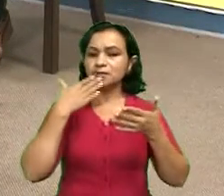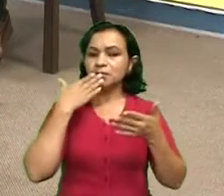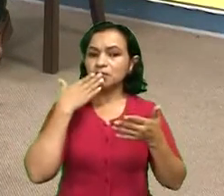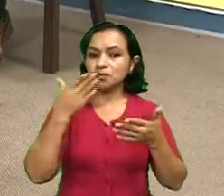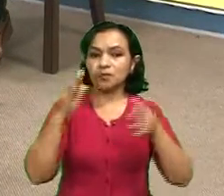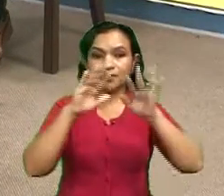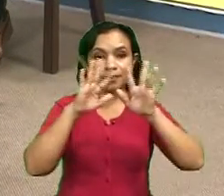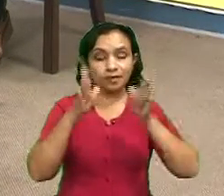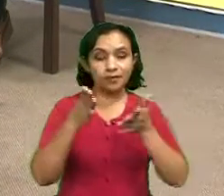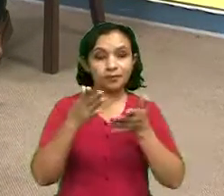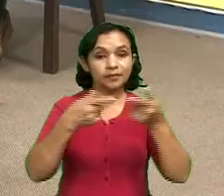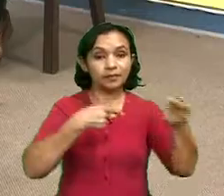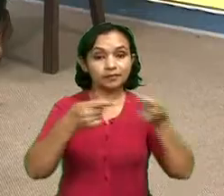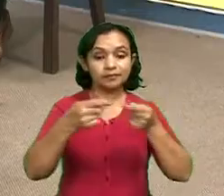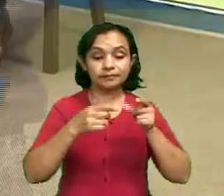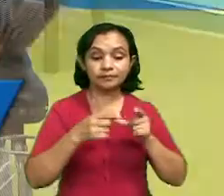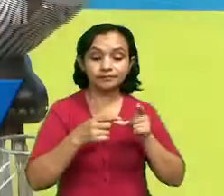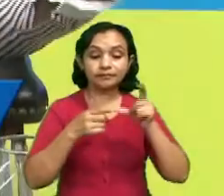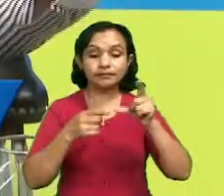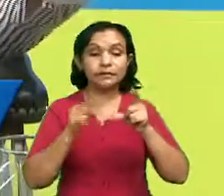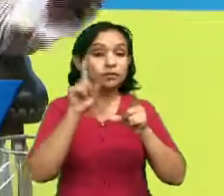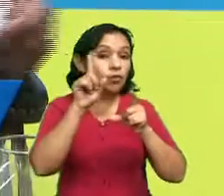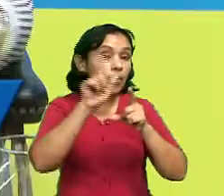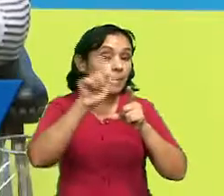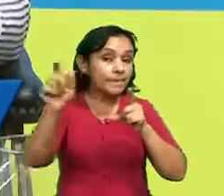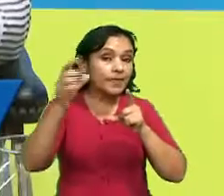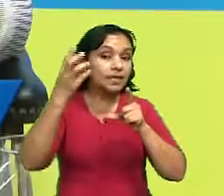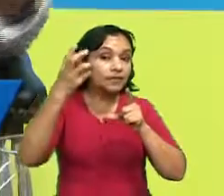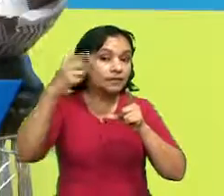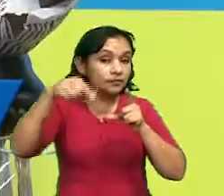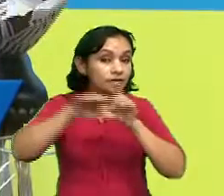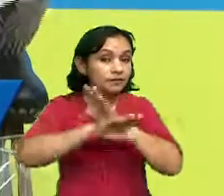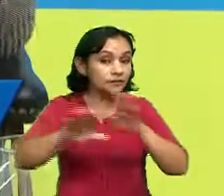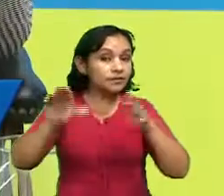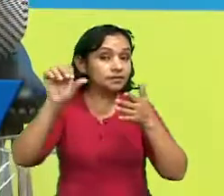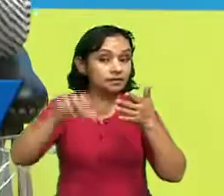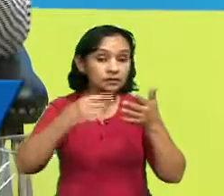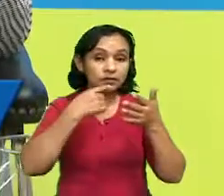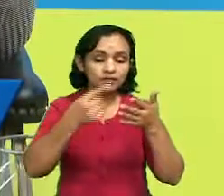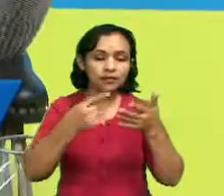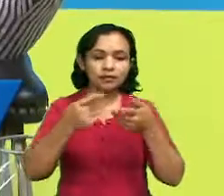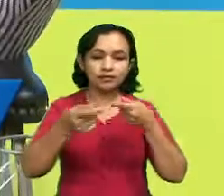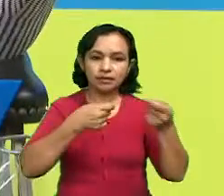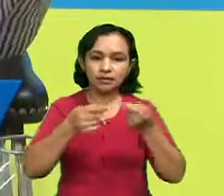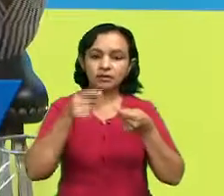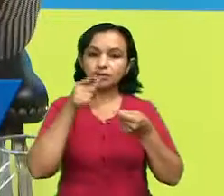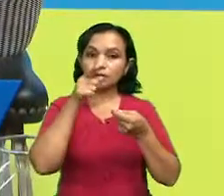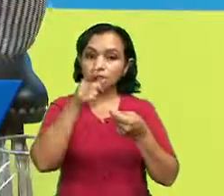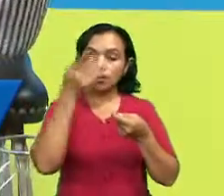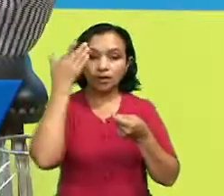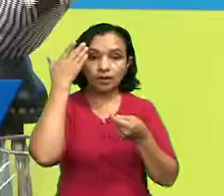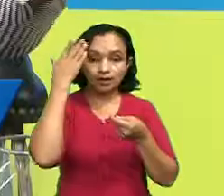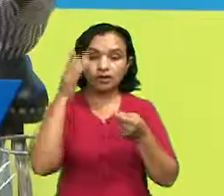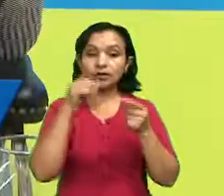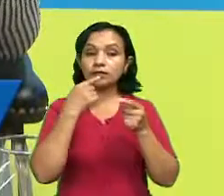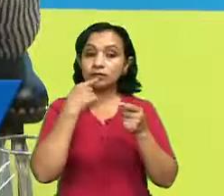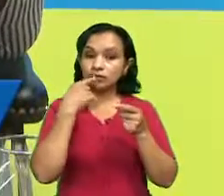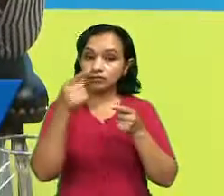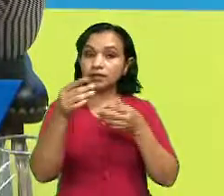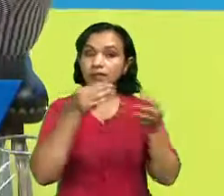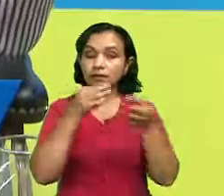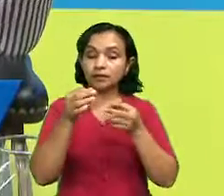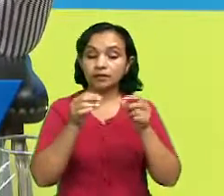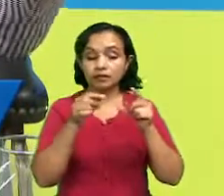la muchacha que despacha que le faltaba un mes de vencimiento. Mira, te lo vendo, pero conte que te estoy diciendo